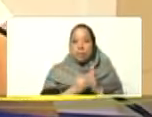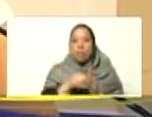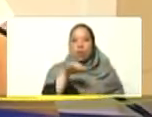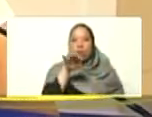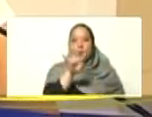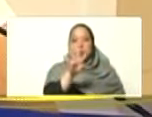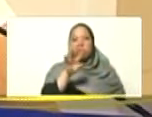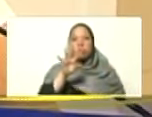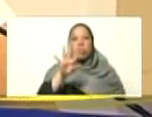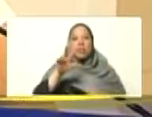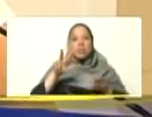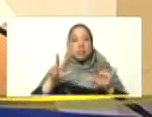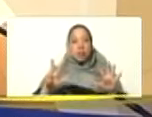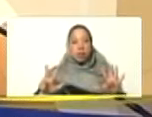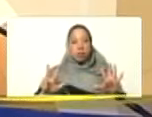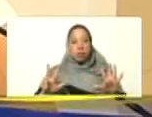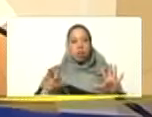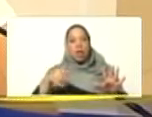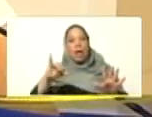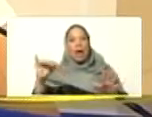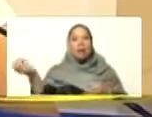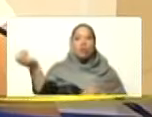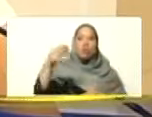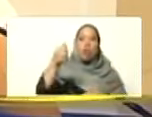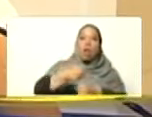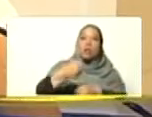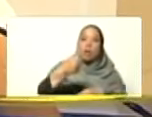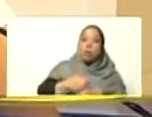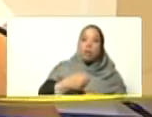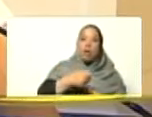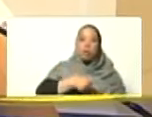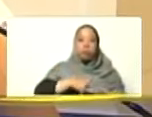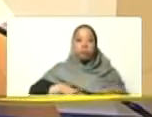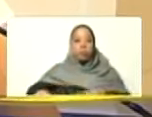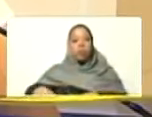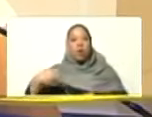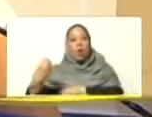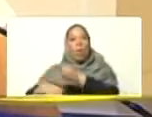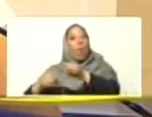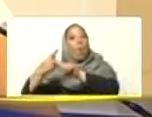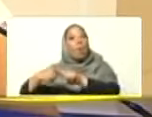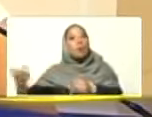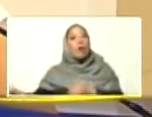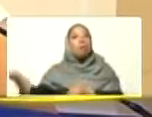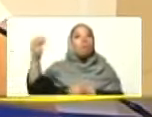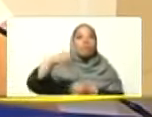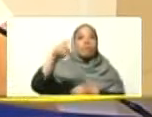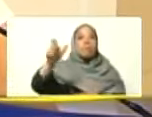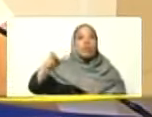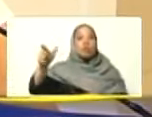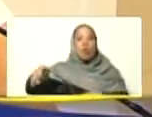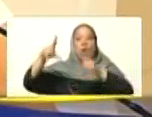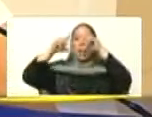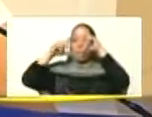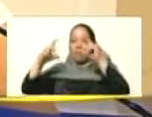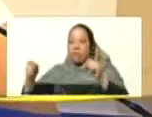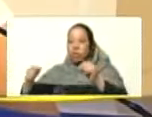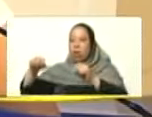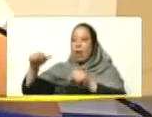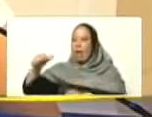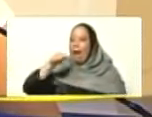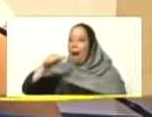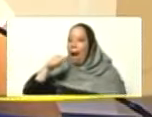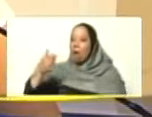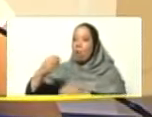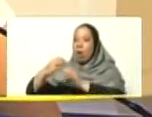255.547, y ahí se le suman ya los plomeros, los que van a hacer la pintura, los que van a hacer de albañilería, los electricistas en